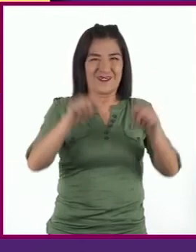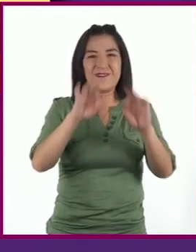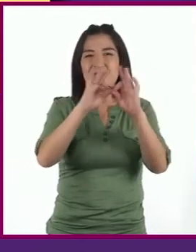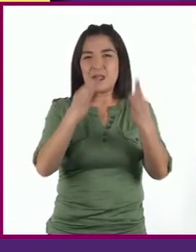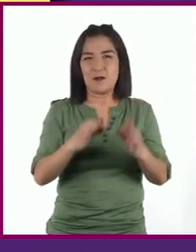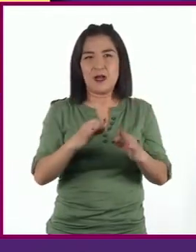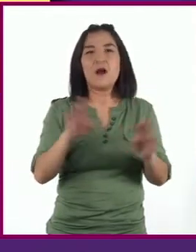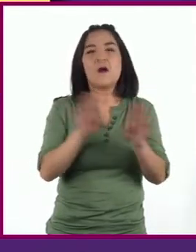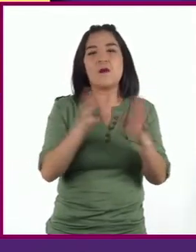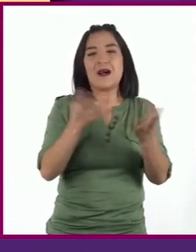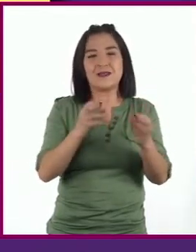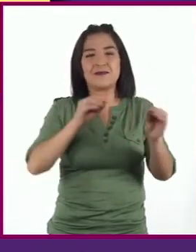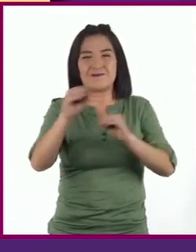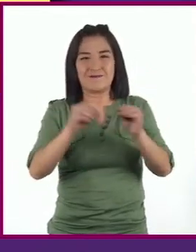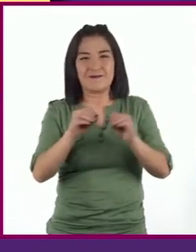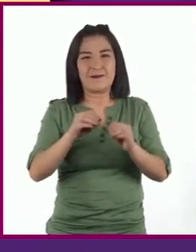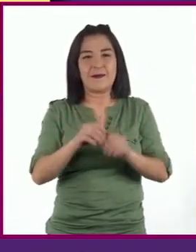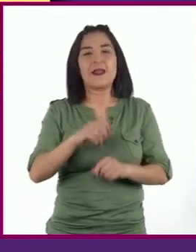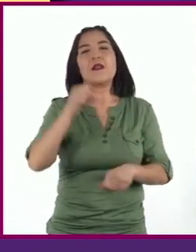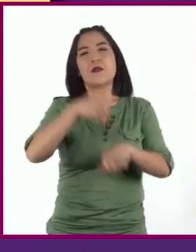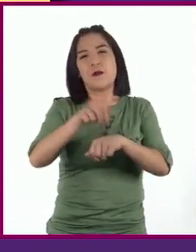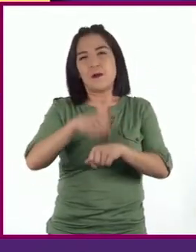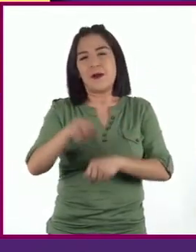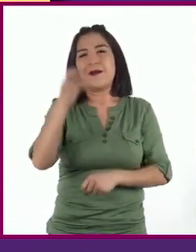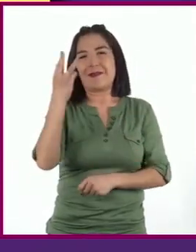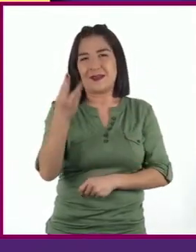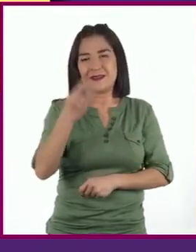D sería la figura número 3.